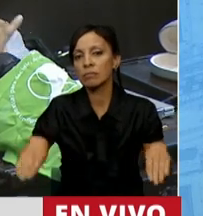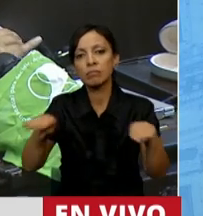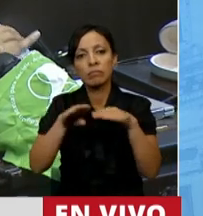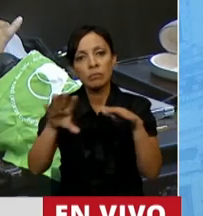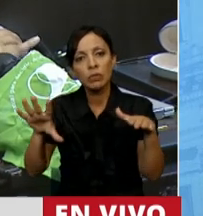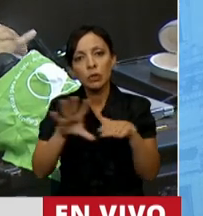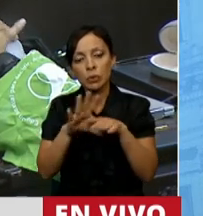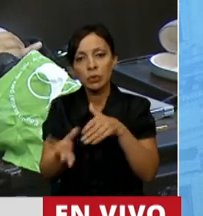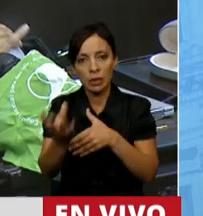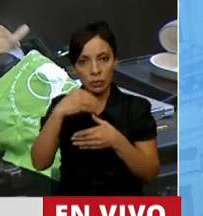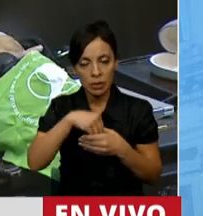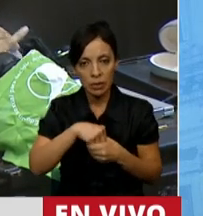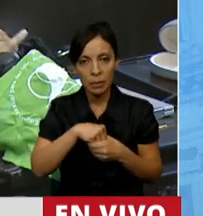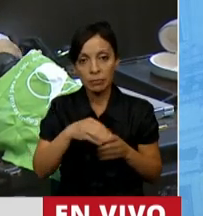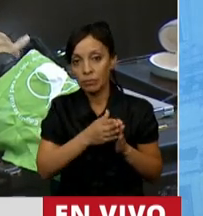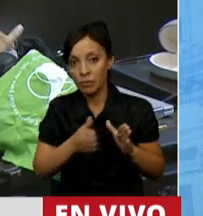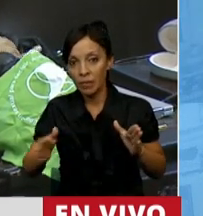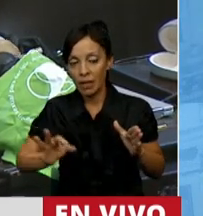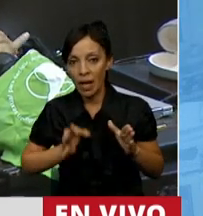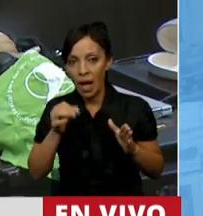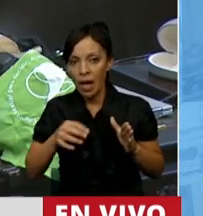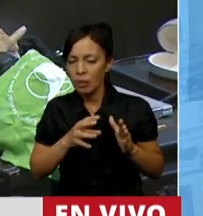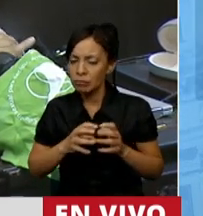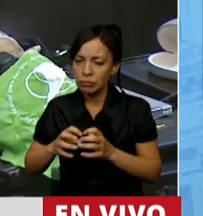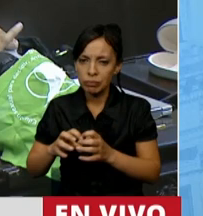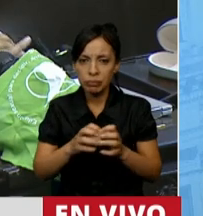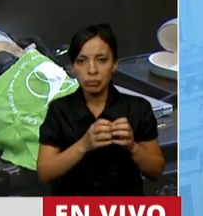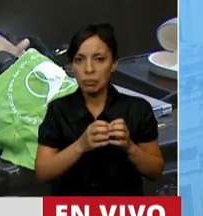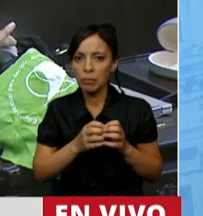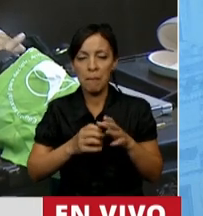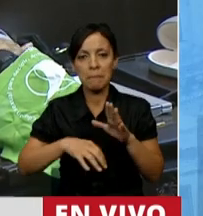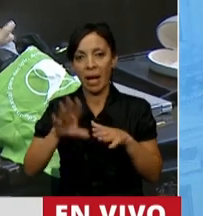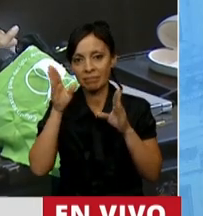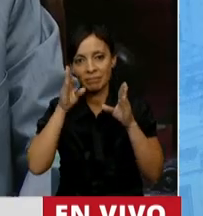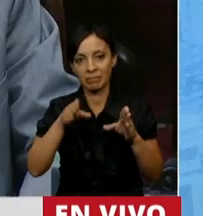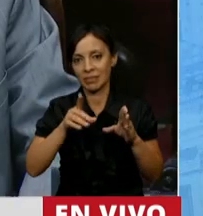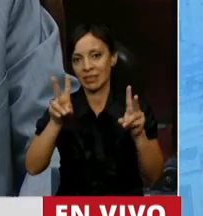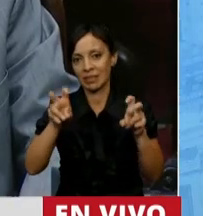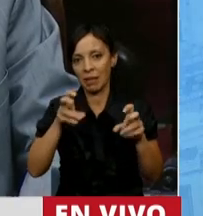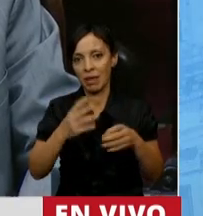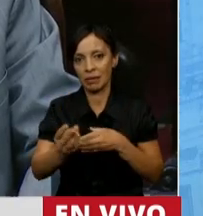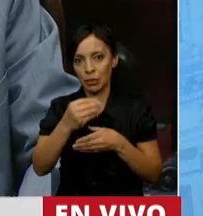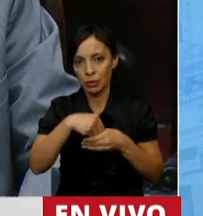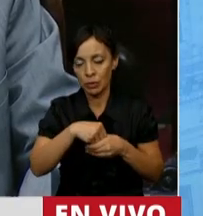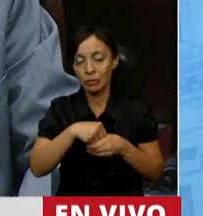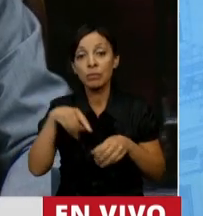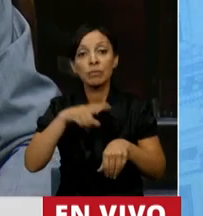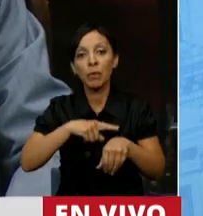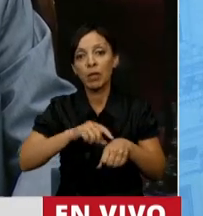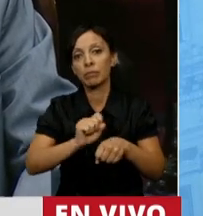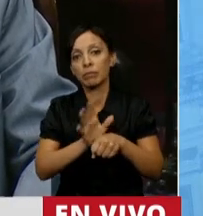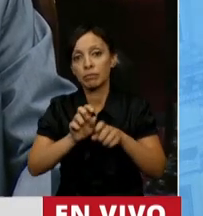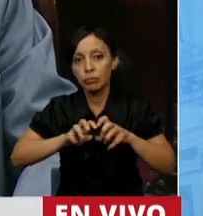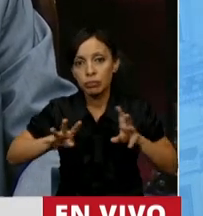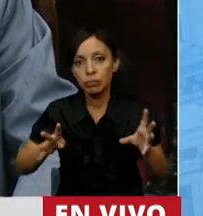e inclusivas. Durante este año hemos debatido más que nunca sobre estas cuestiones, presidente, en medio de pandemia y